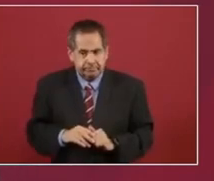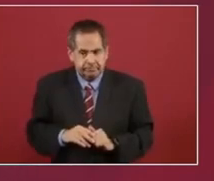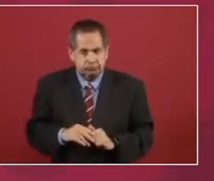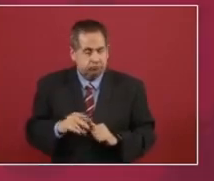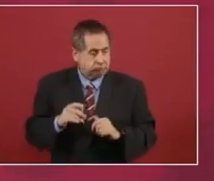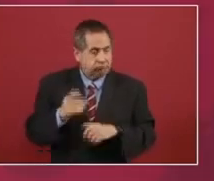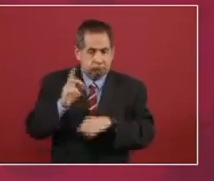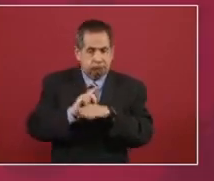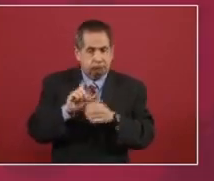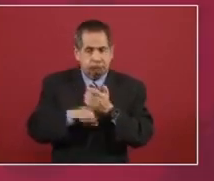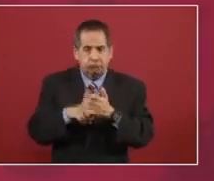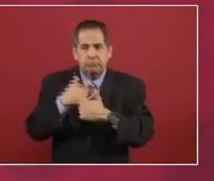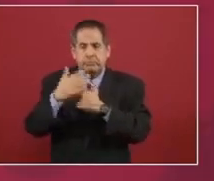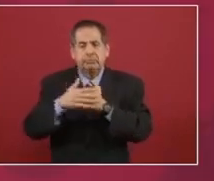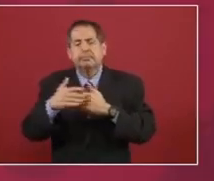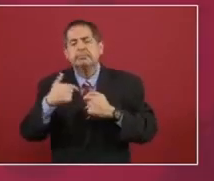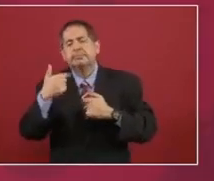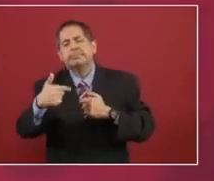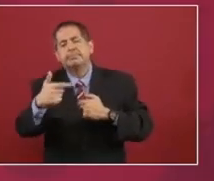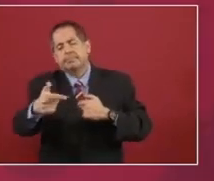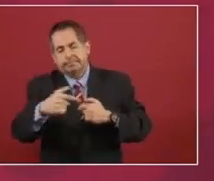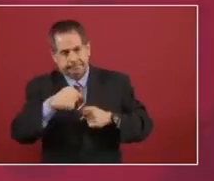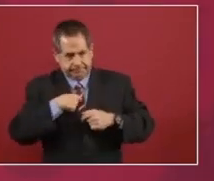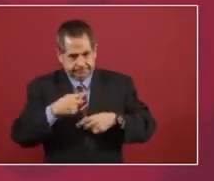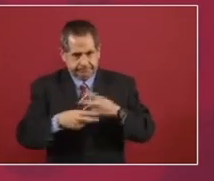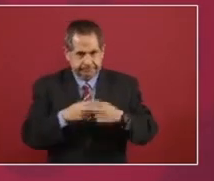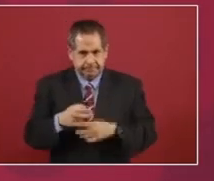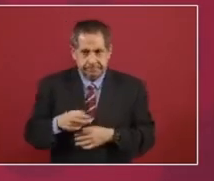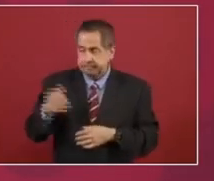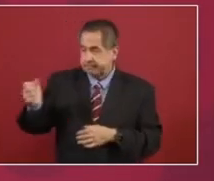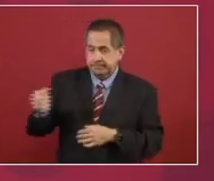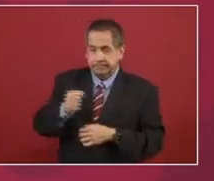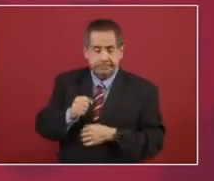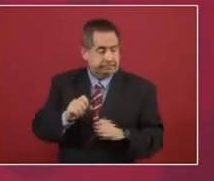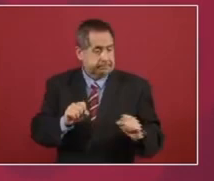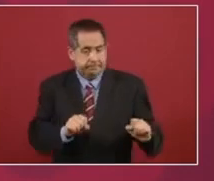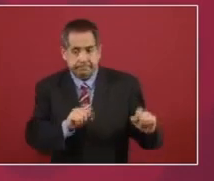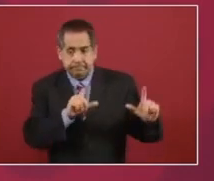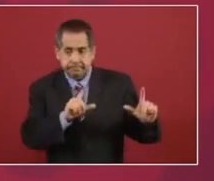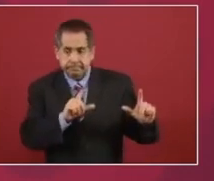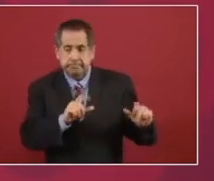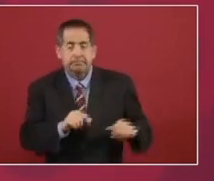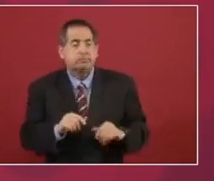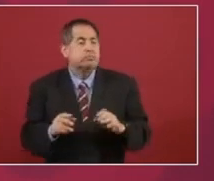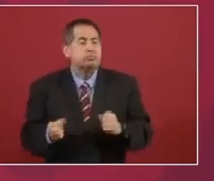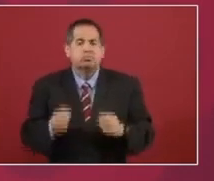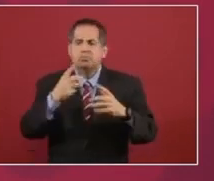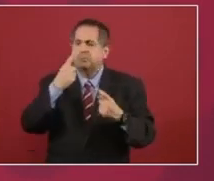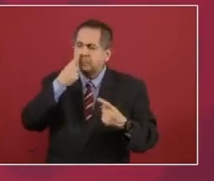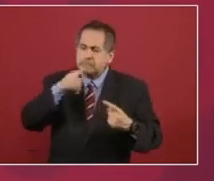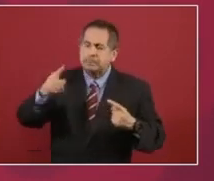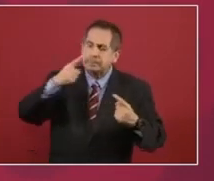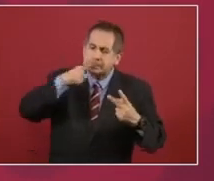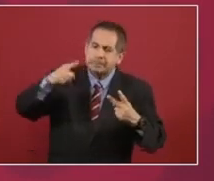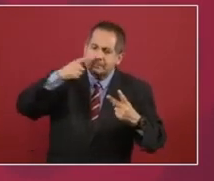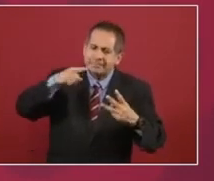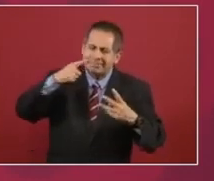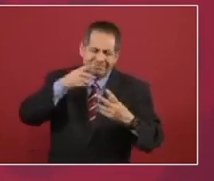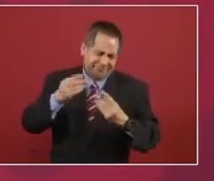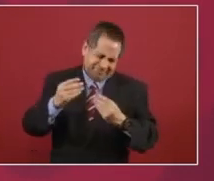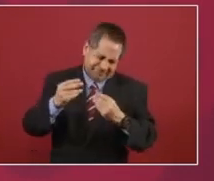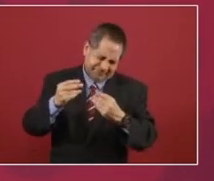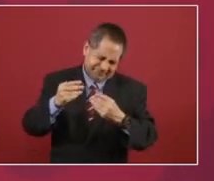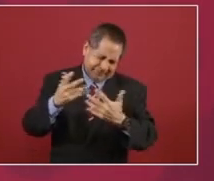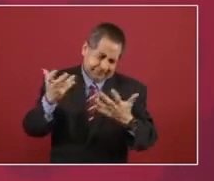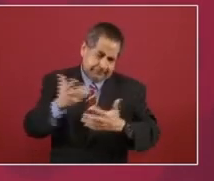Un día de estos, más adelante, vamos a presentarles cuántas denuncias